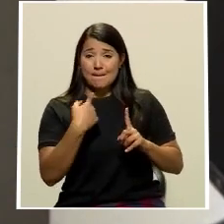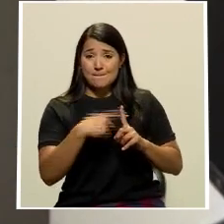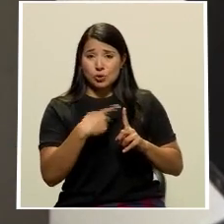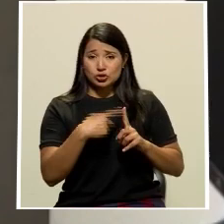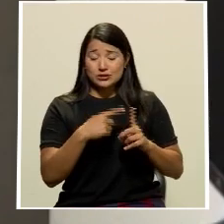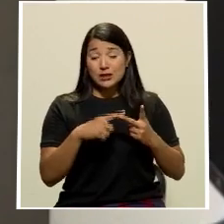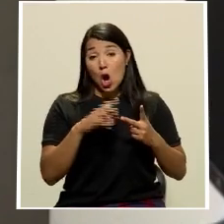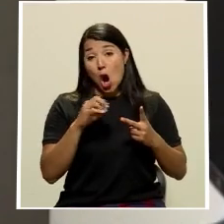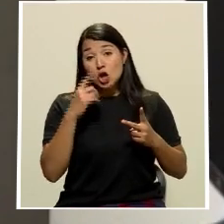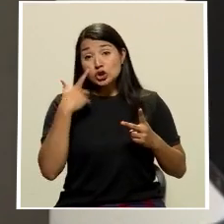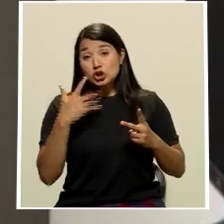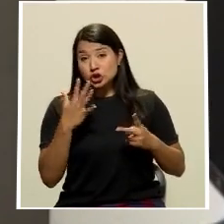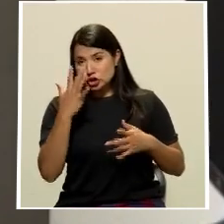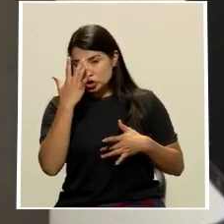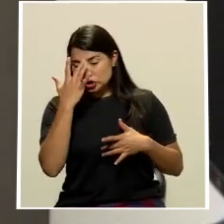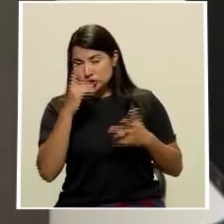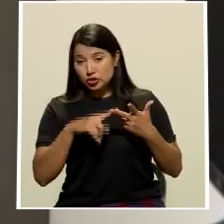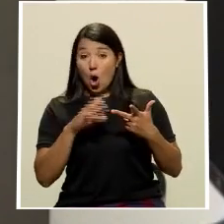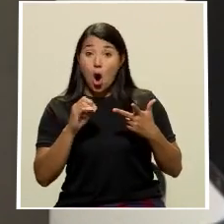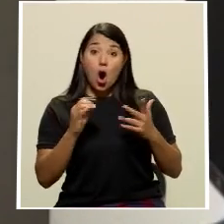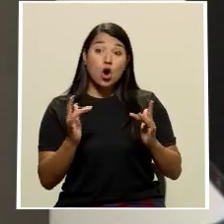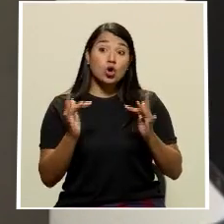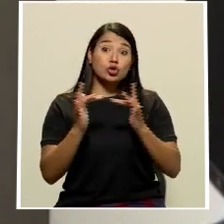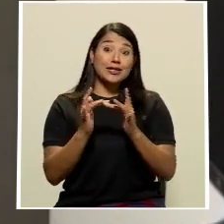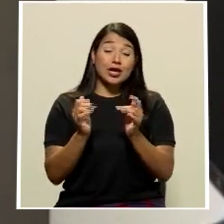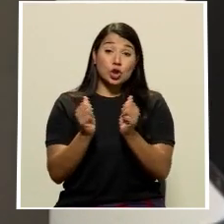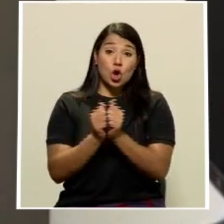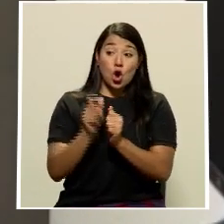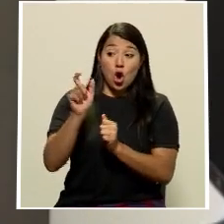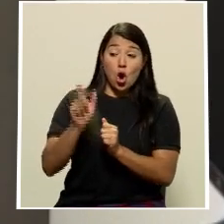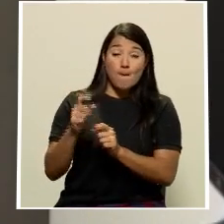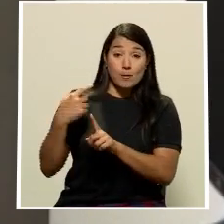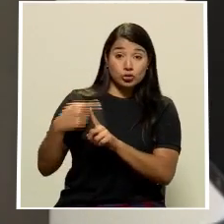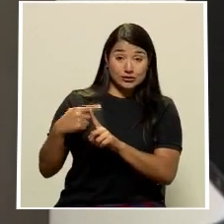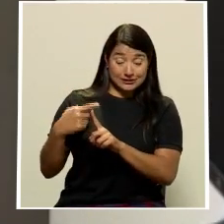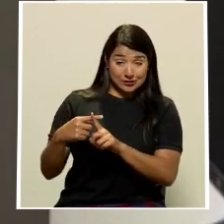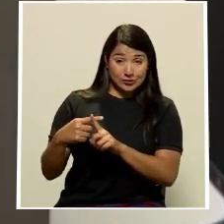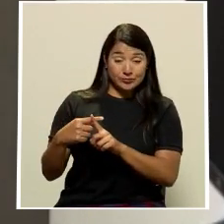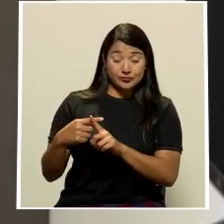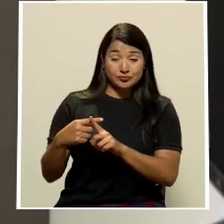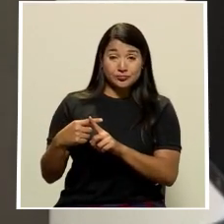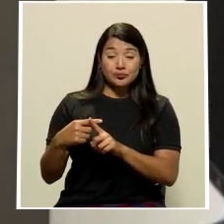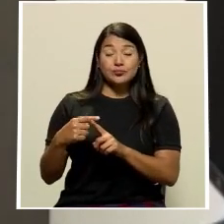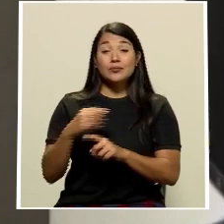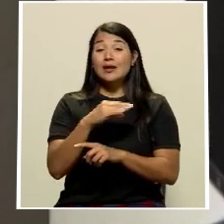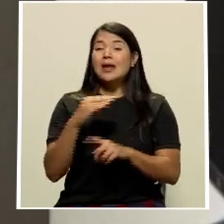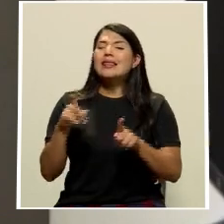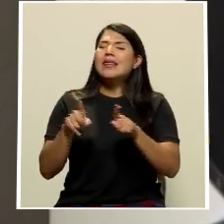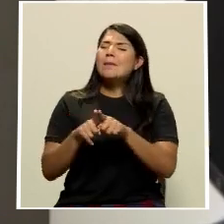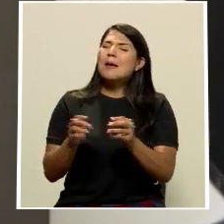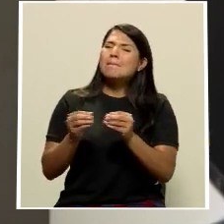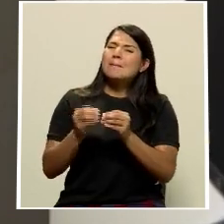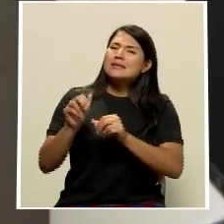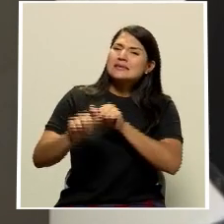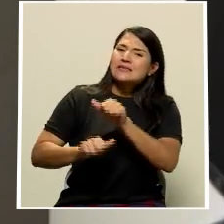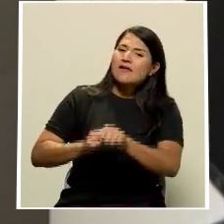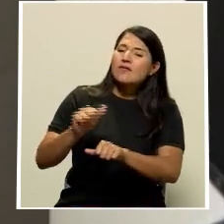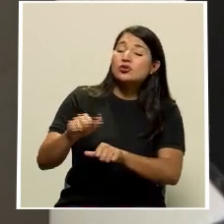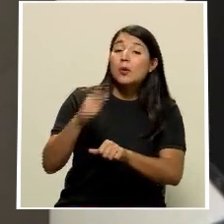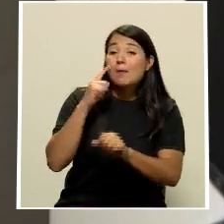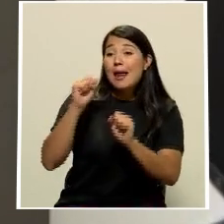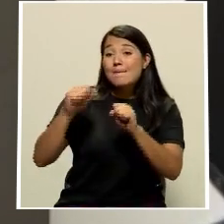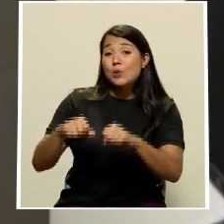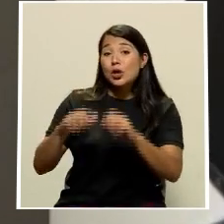por ser caso sospechoso o contacto directo de personas positivas por COVID-19 y redoblando esfuerzos en la atención